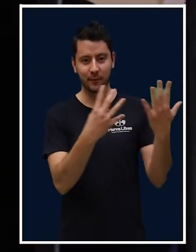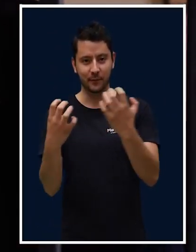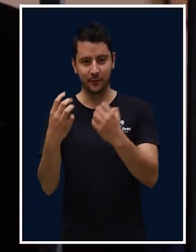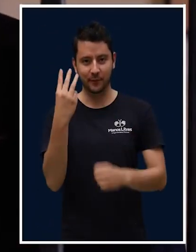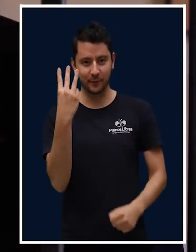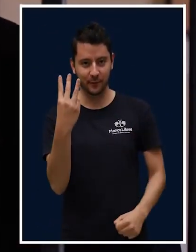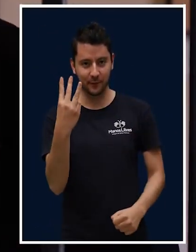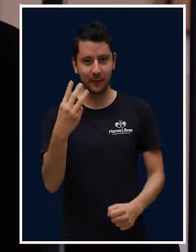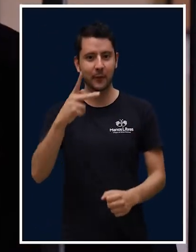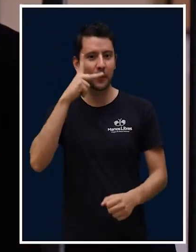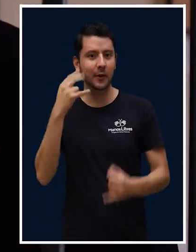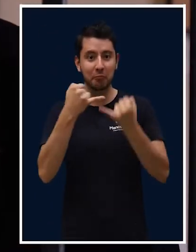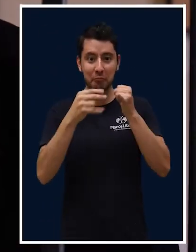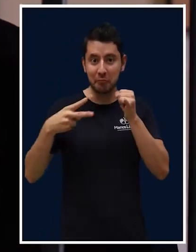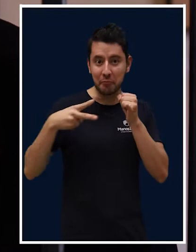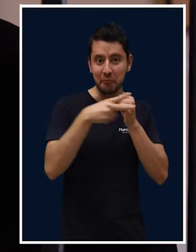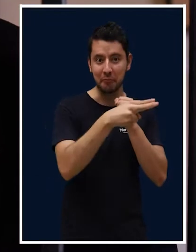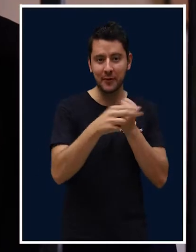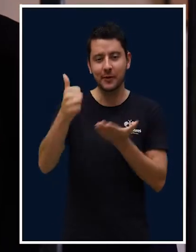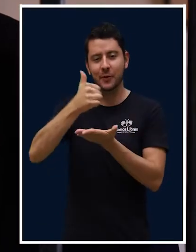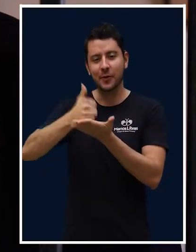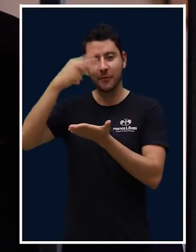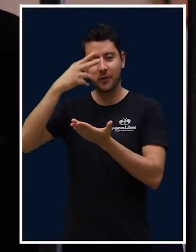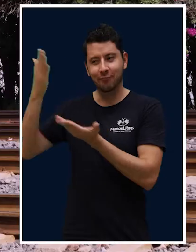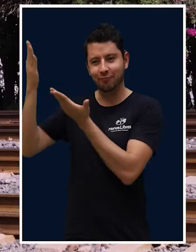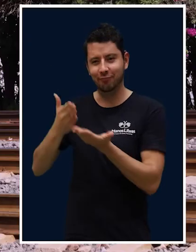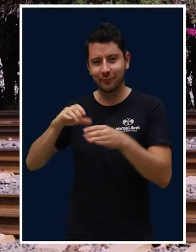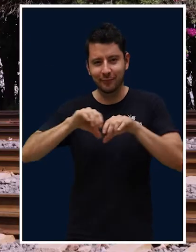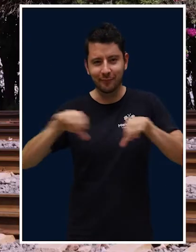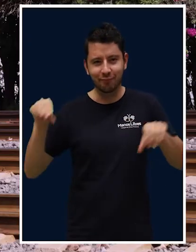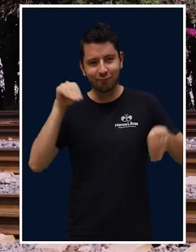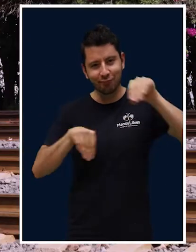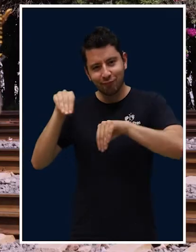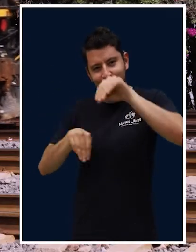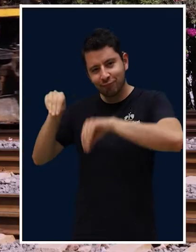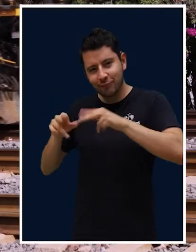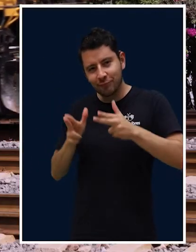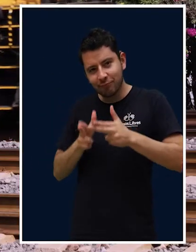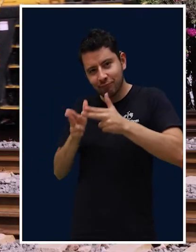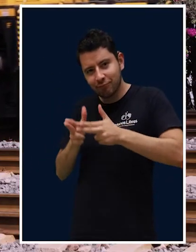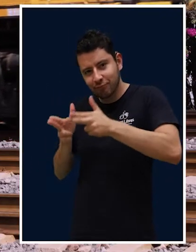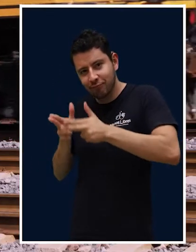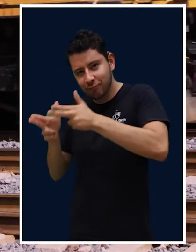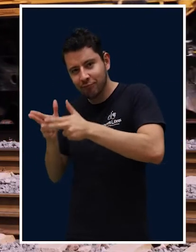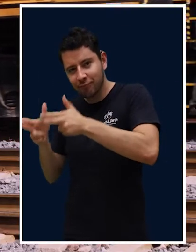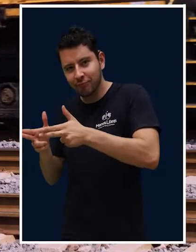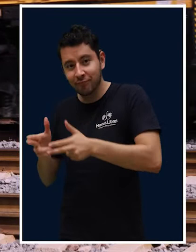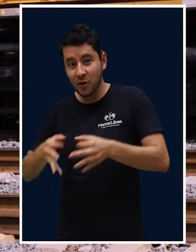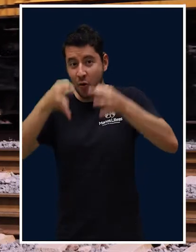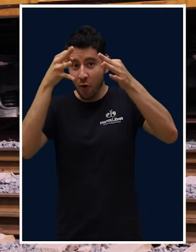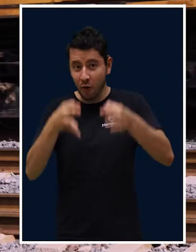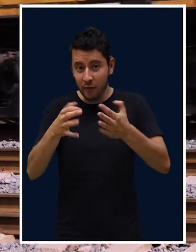Fue inaugurada en 1903 por don Porfirio Díaz, con la llegada de un tren proveniente de la Ciudad de México. Sin